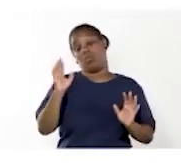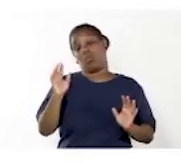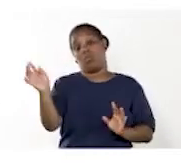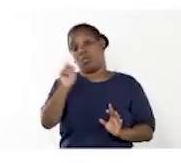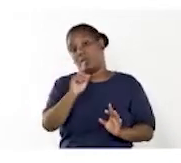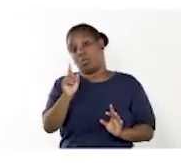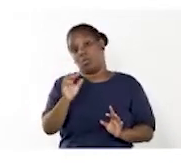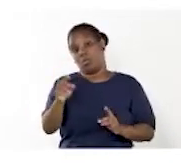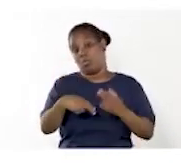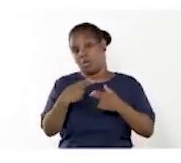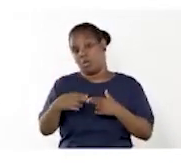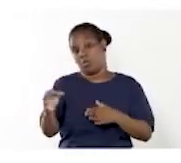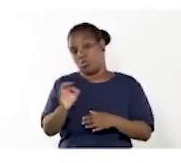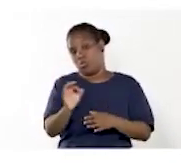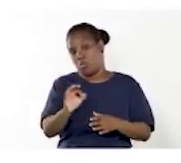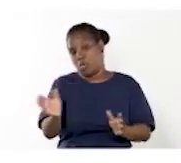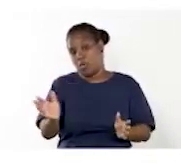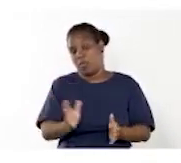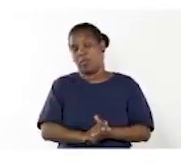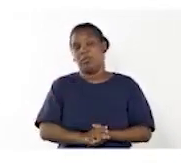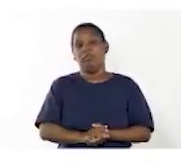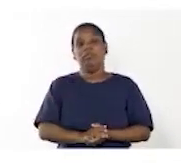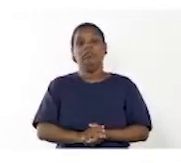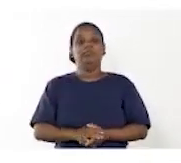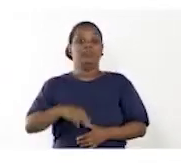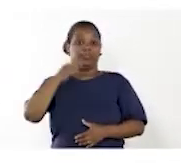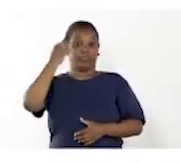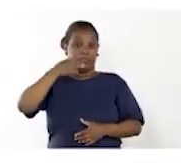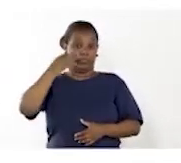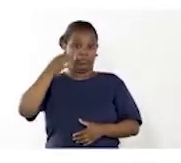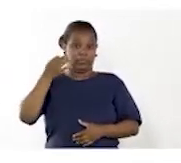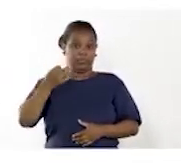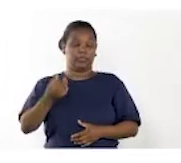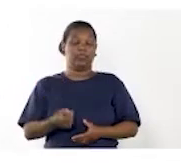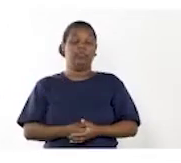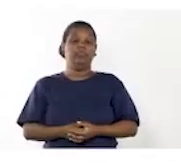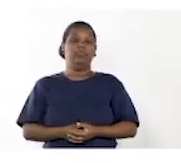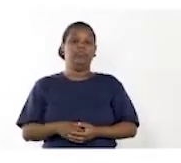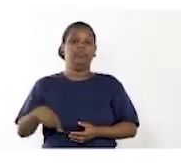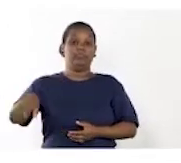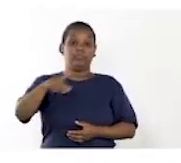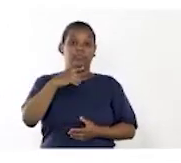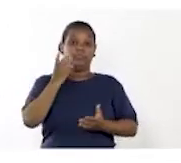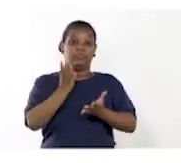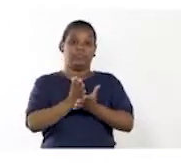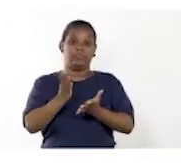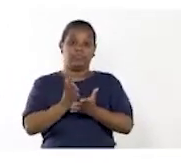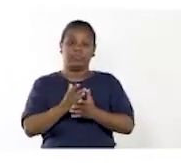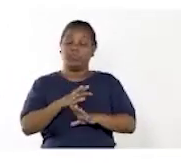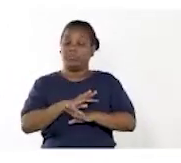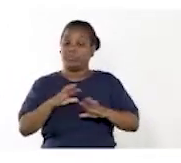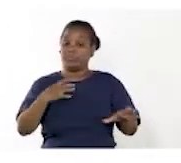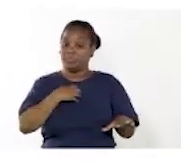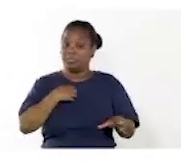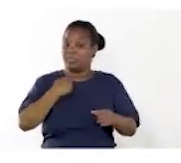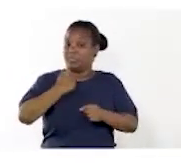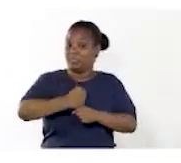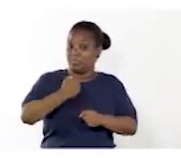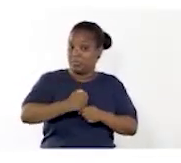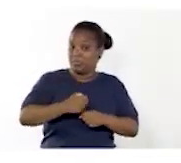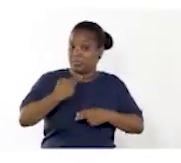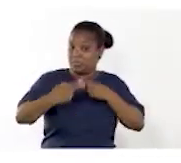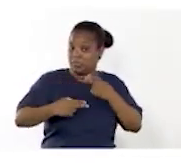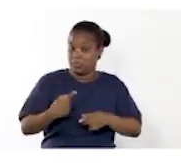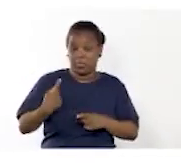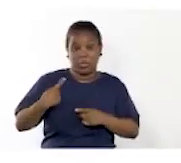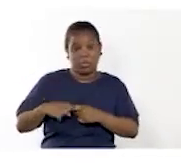los que no lo han seleccionado. Le dije ahorita que algunos de nuestros estudiantes nos han dicho que ya tienen los trabajos prácticos hechos, pero hay otros